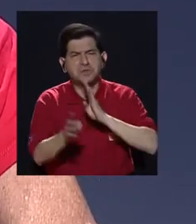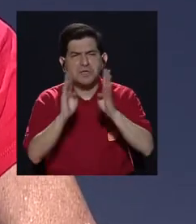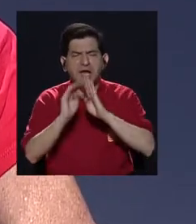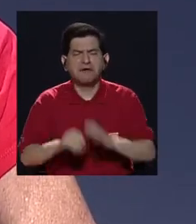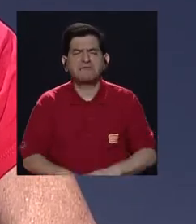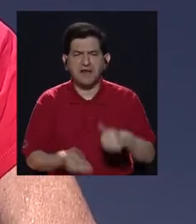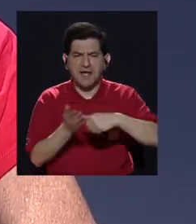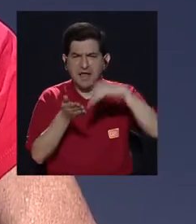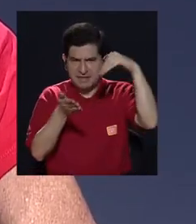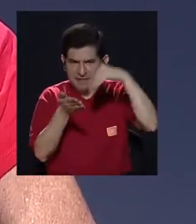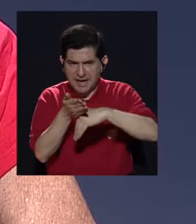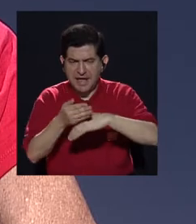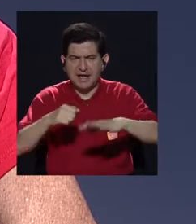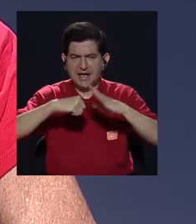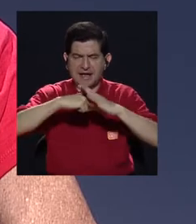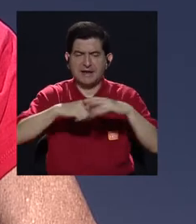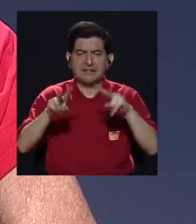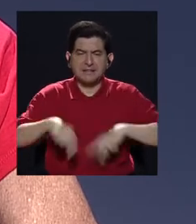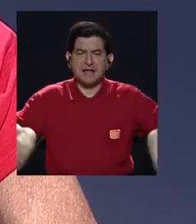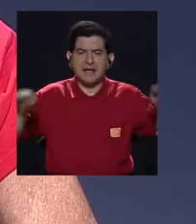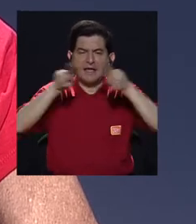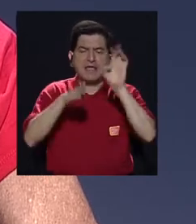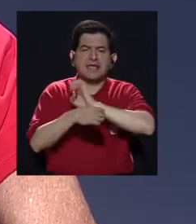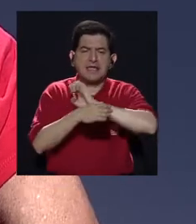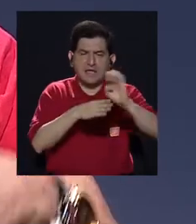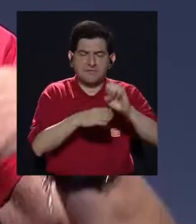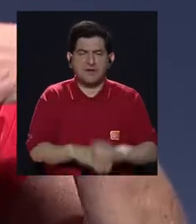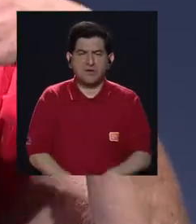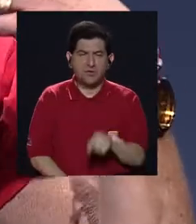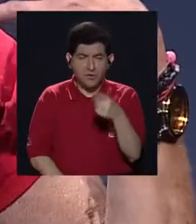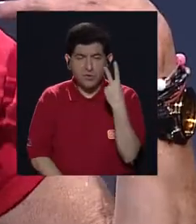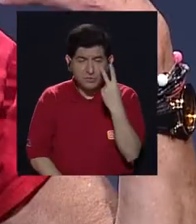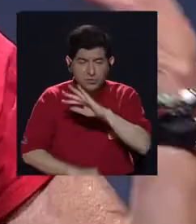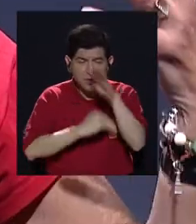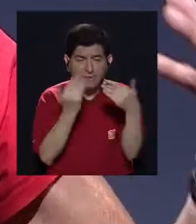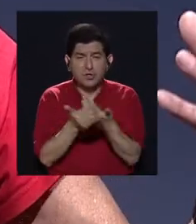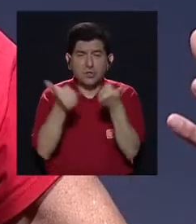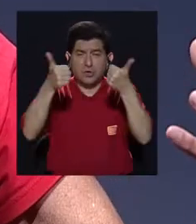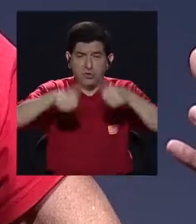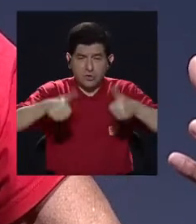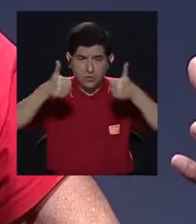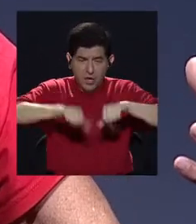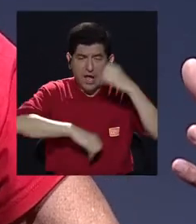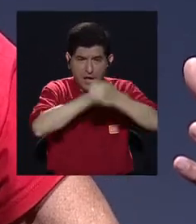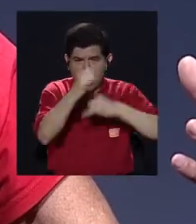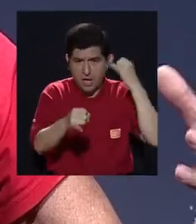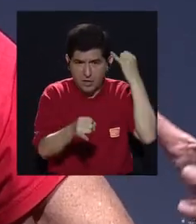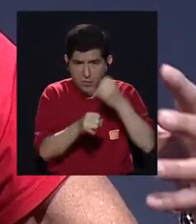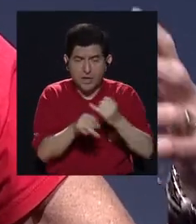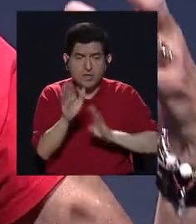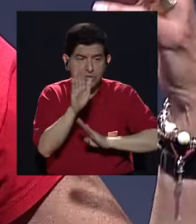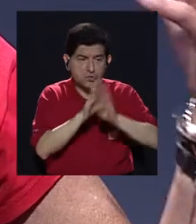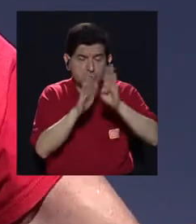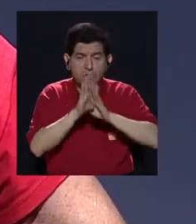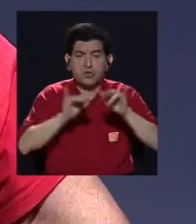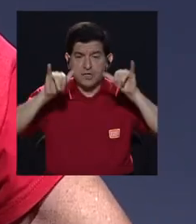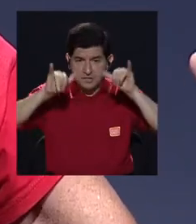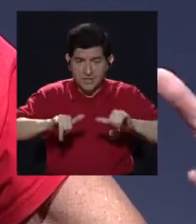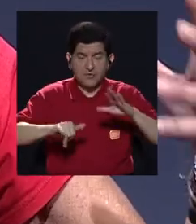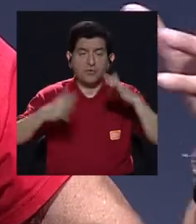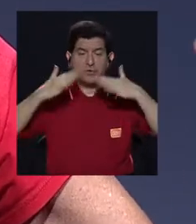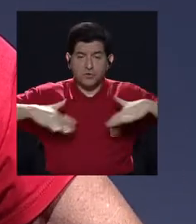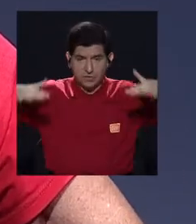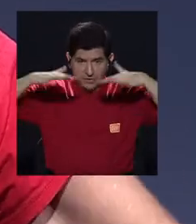hablar de la carta de la tierra y los valores éticos y si usted ve todos los acuerdos internacionales para el desarrollo